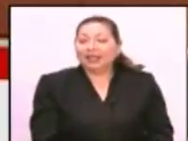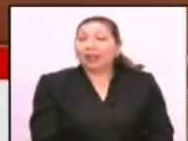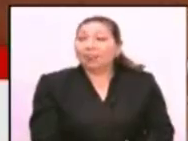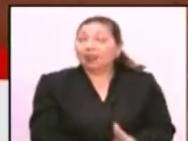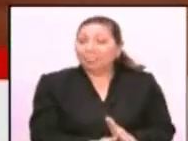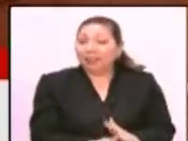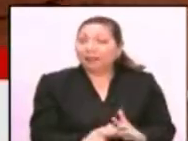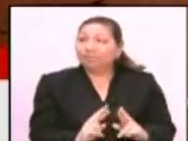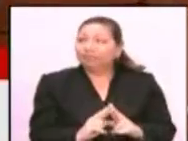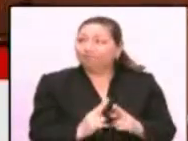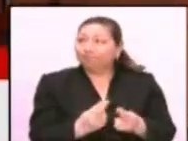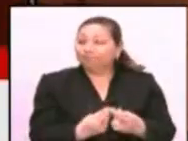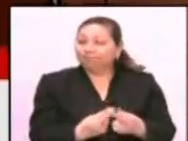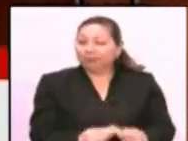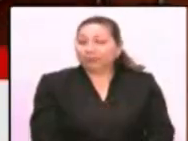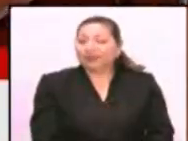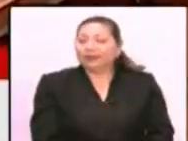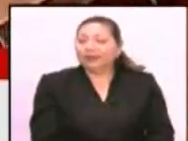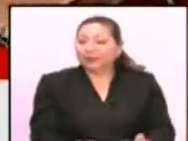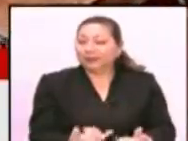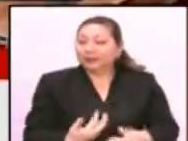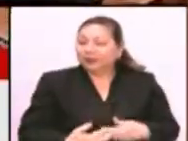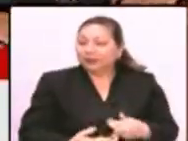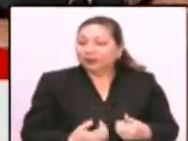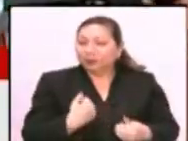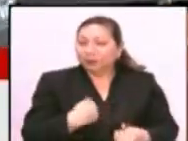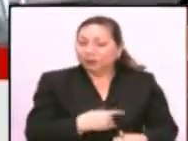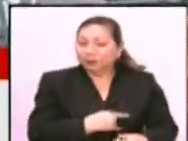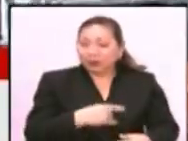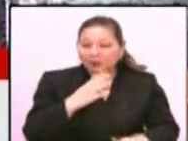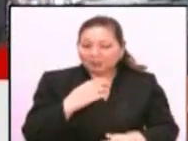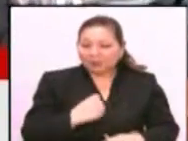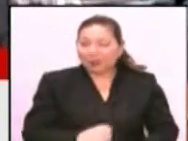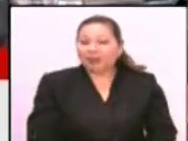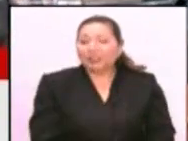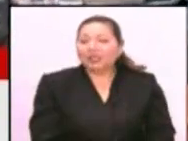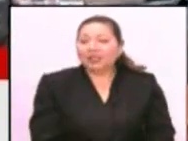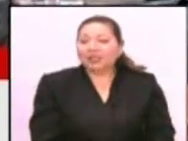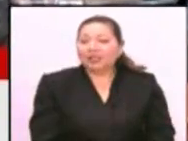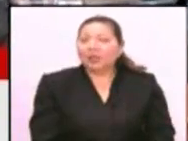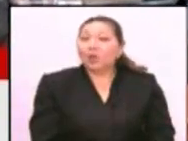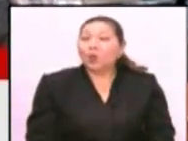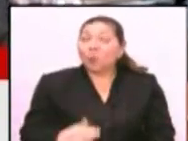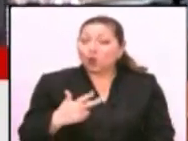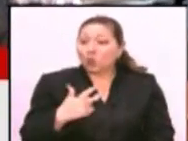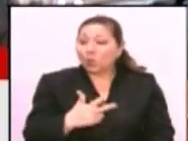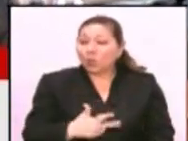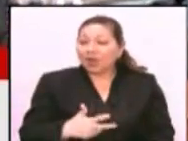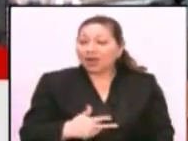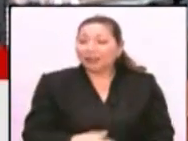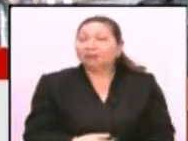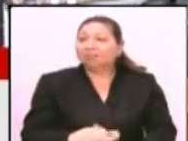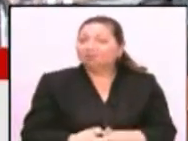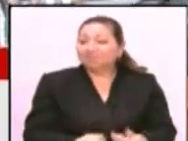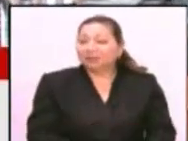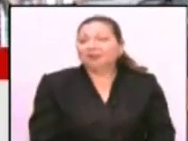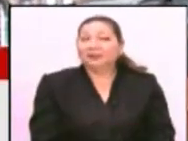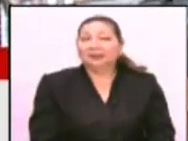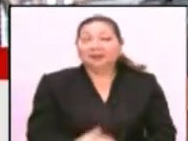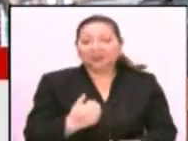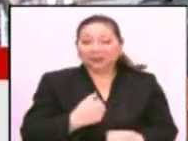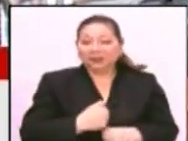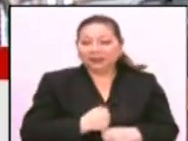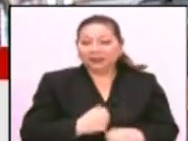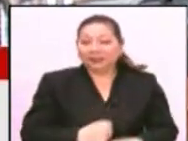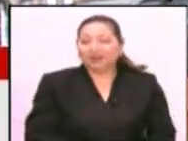después de las reuniones. Actualmente producimos uniformes de la policía en Huancayo, producimos uniformes del